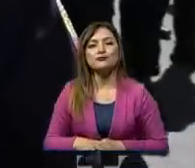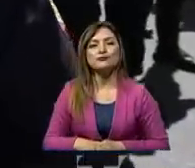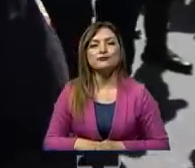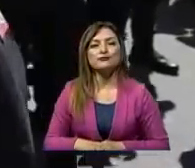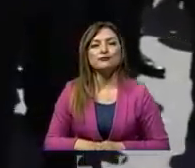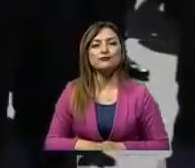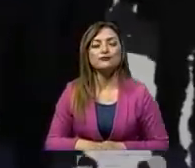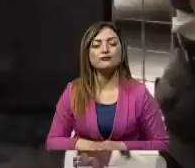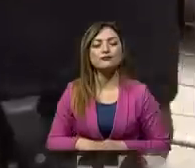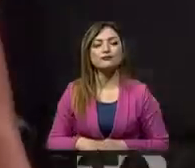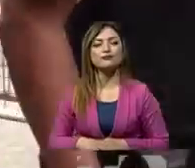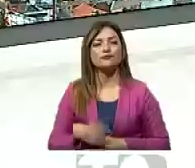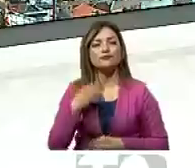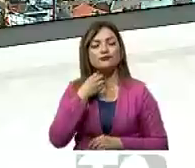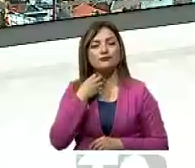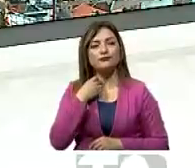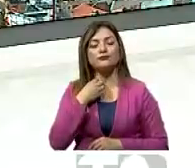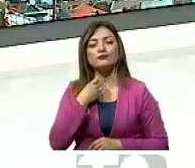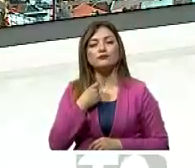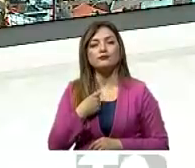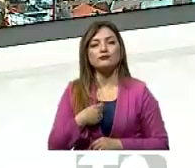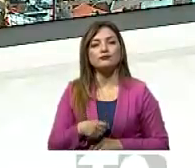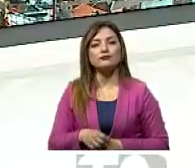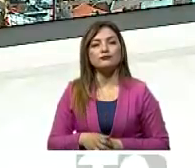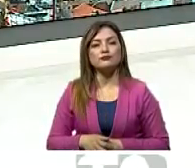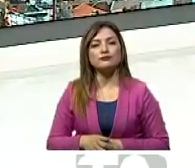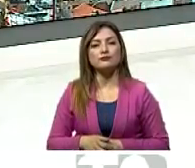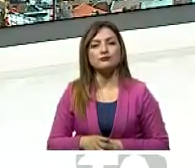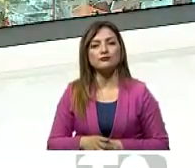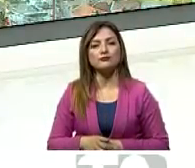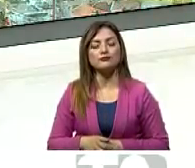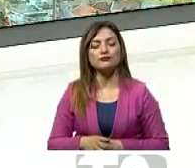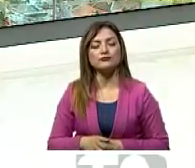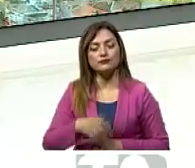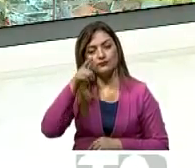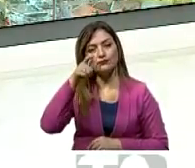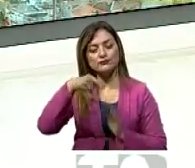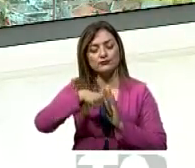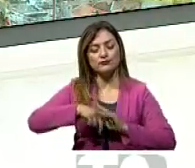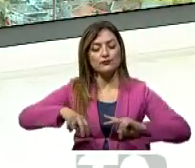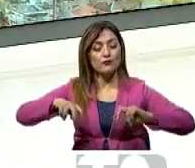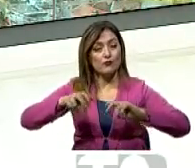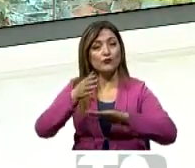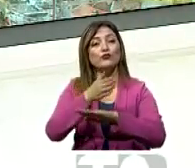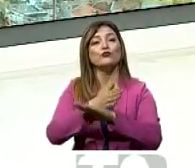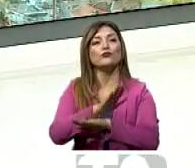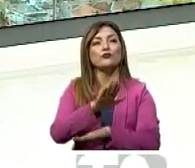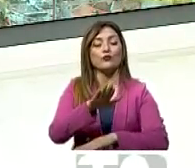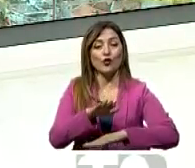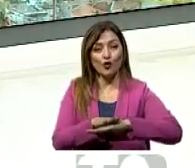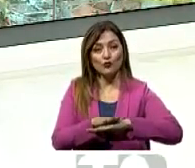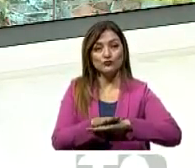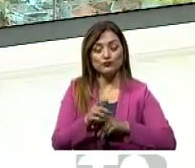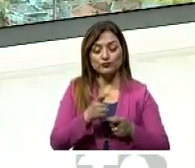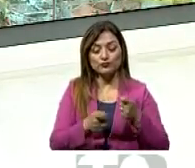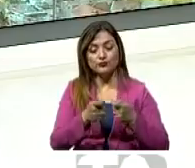Cuenca, Iván Rodríguez, 24 horas. La Fiscalía General del Estado abrió una investigación previa relacionada con la